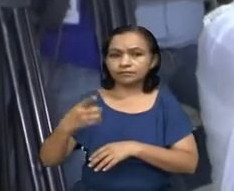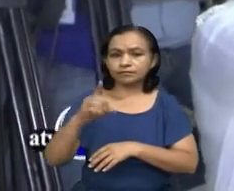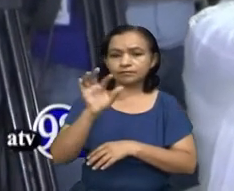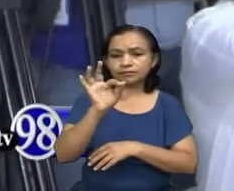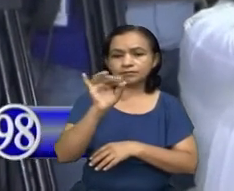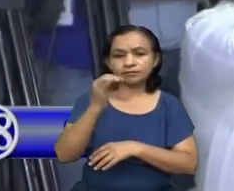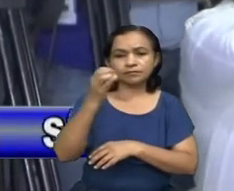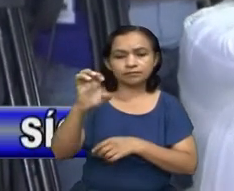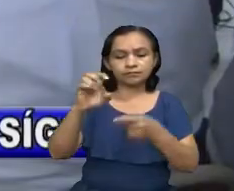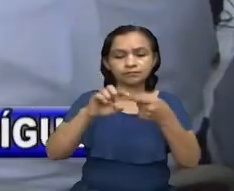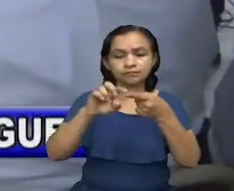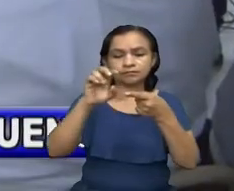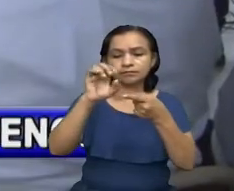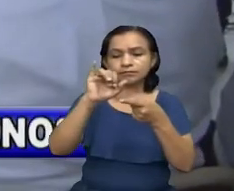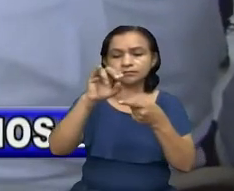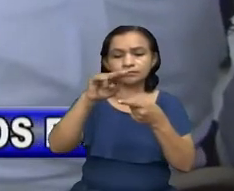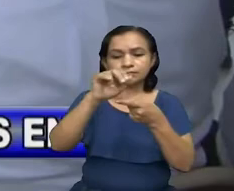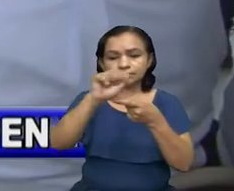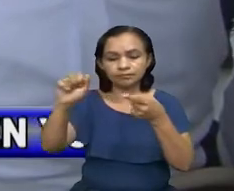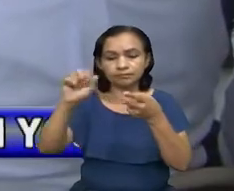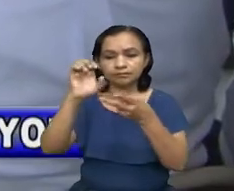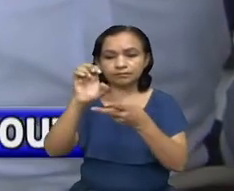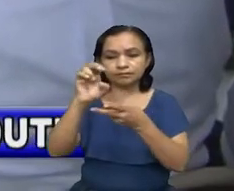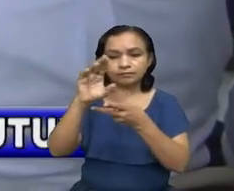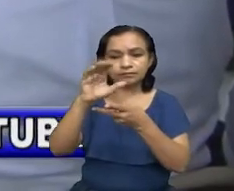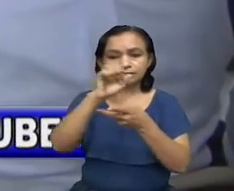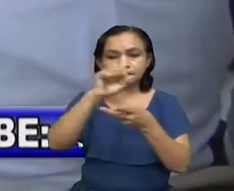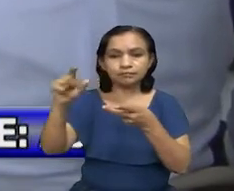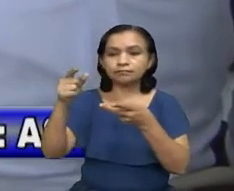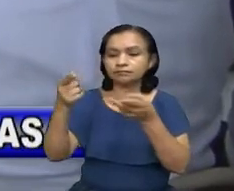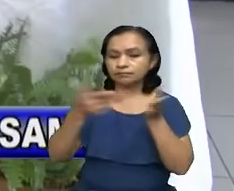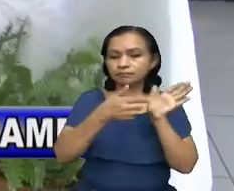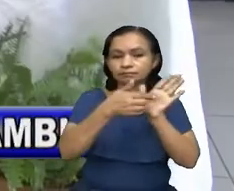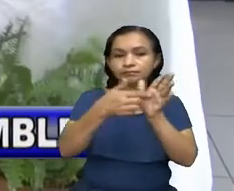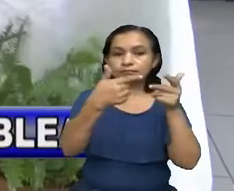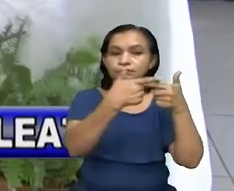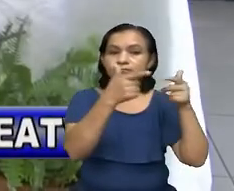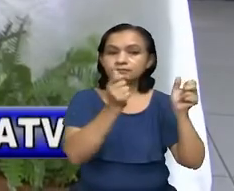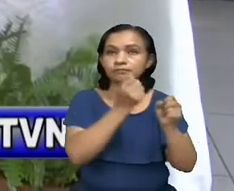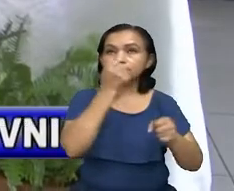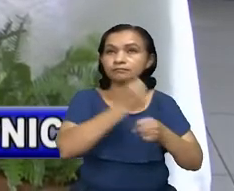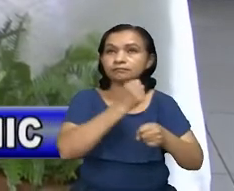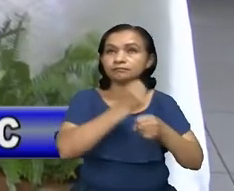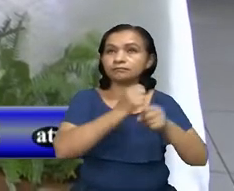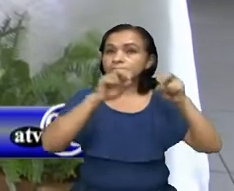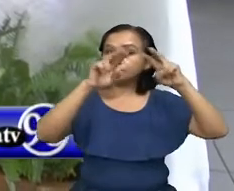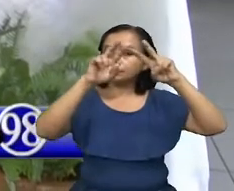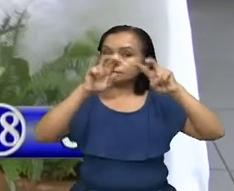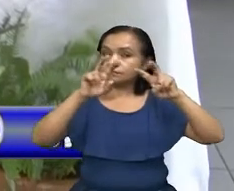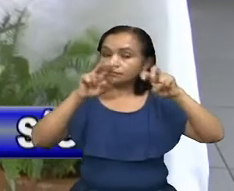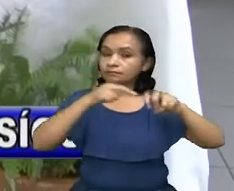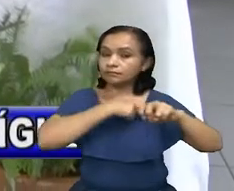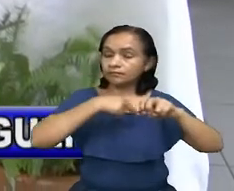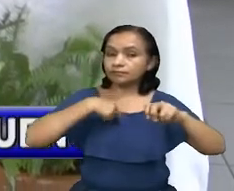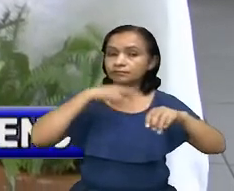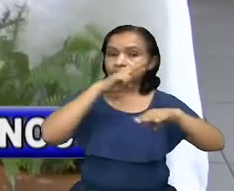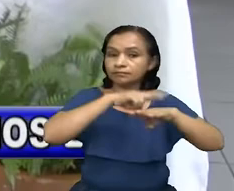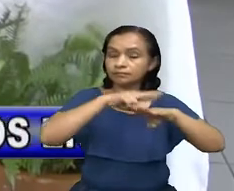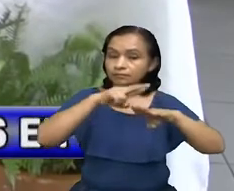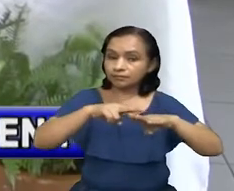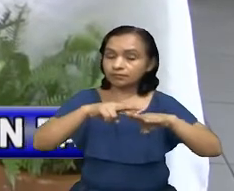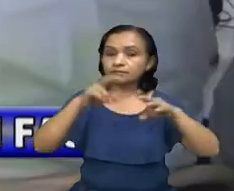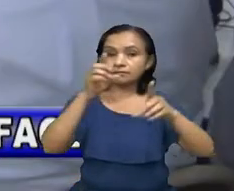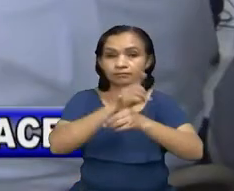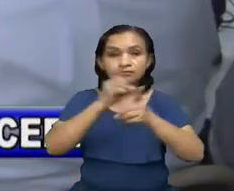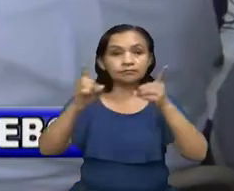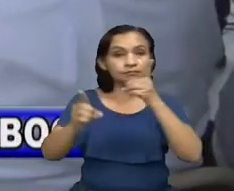INAA y ENACAL dieron a conocer al equipo interinstitucional que trabajará en la revisión y actualización de la norma técnica